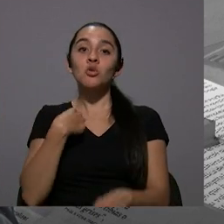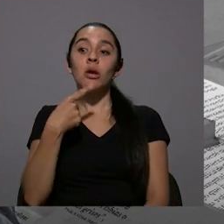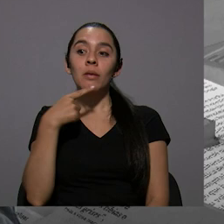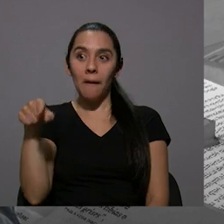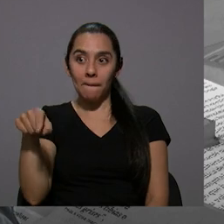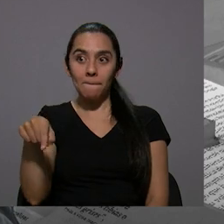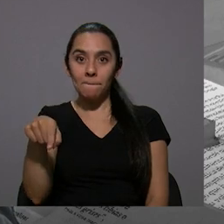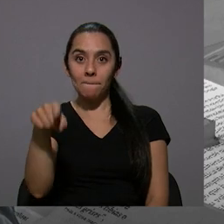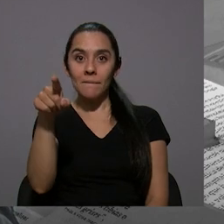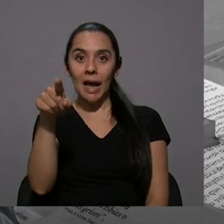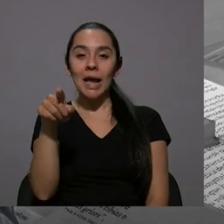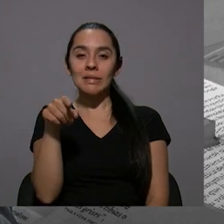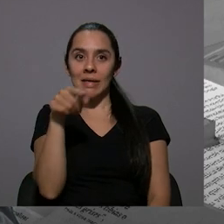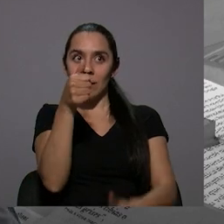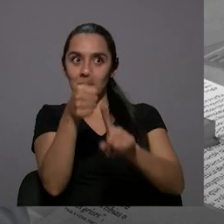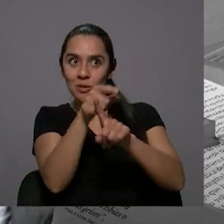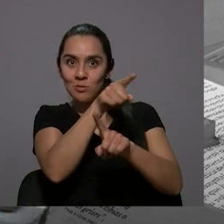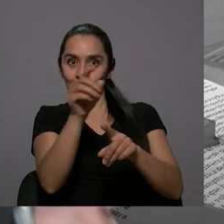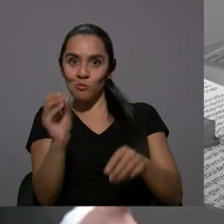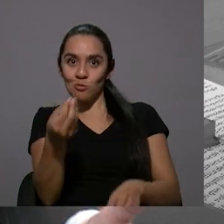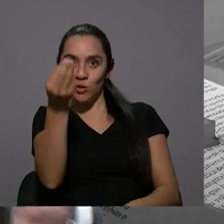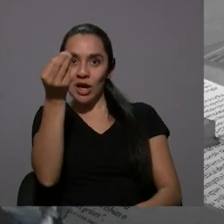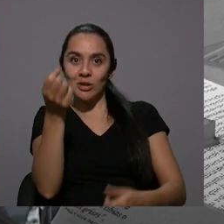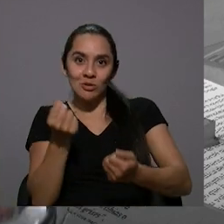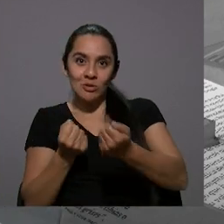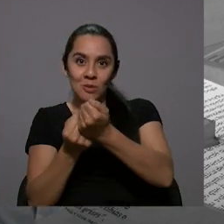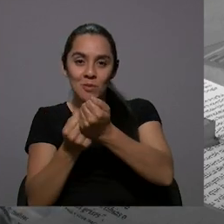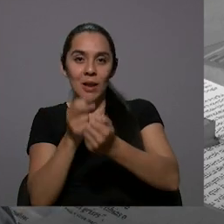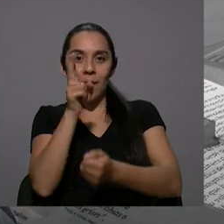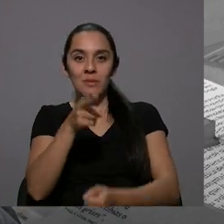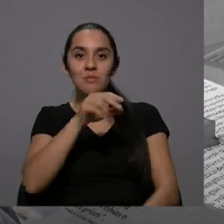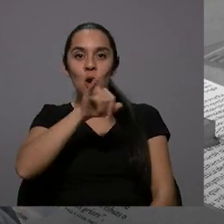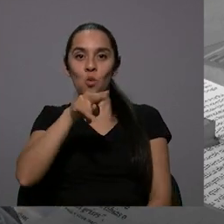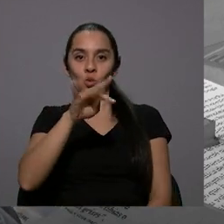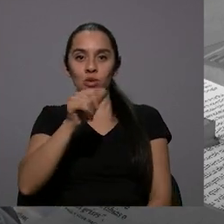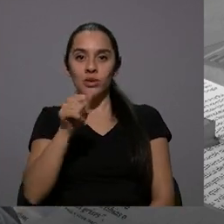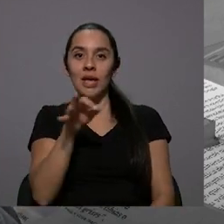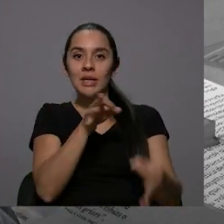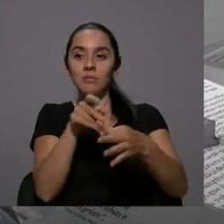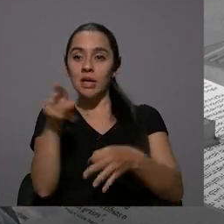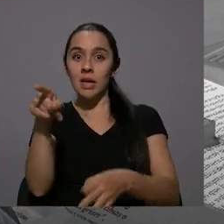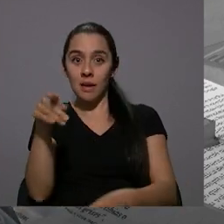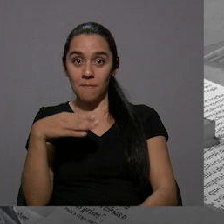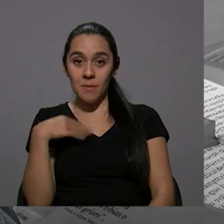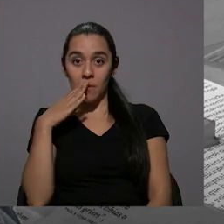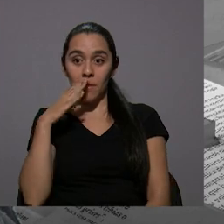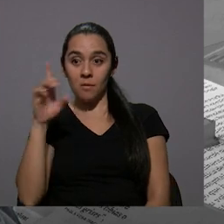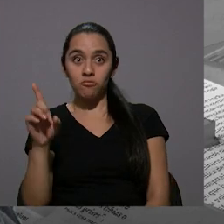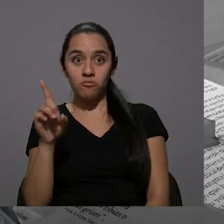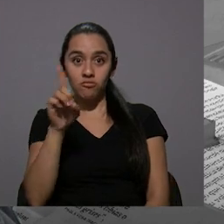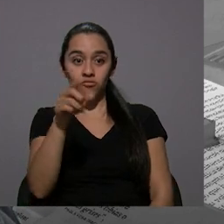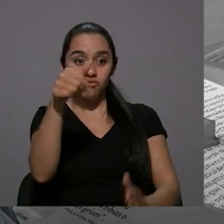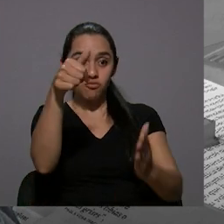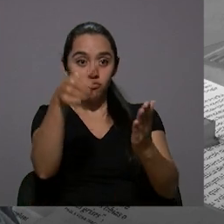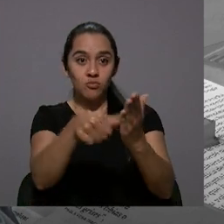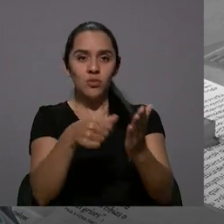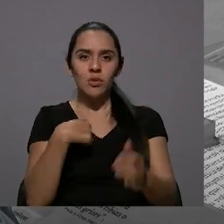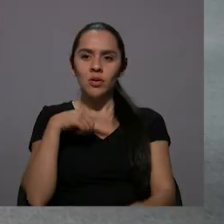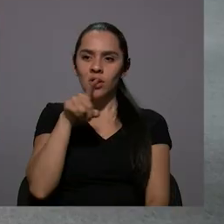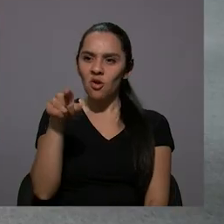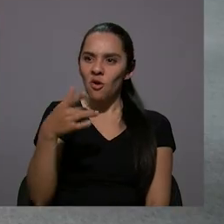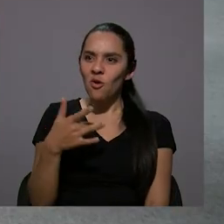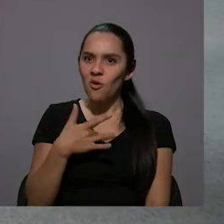le digo vaya que los mismos muchachos que están ahí como los que estaban en una junta le explicaran y ella votó en esta práctica después le